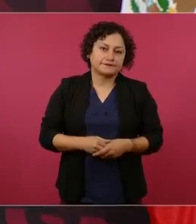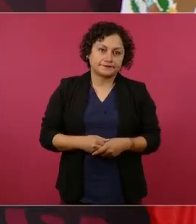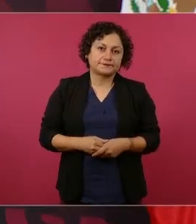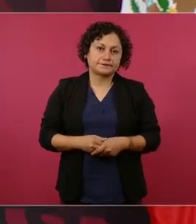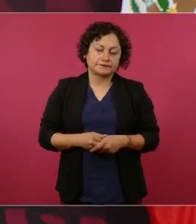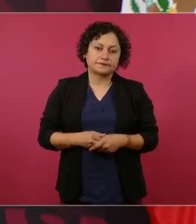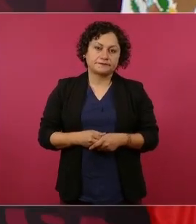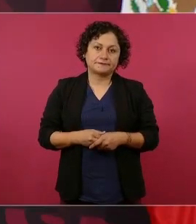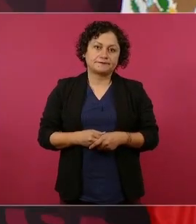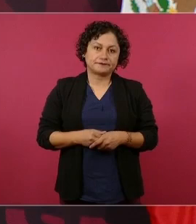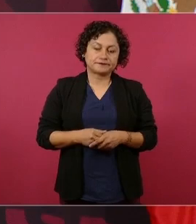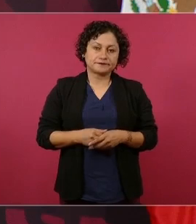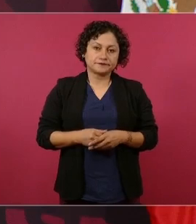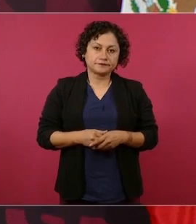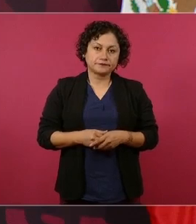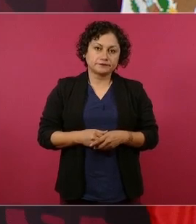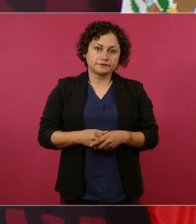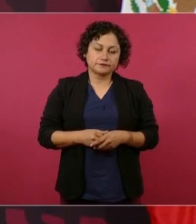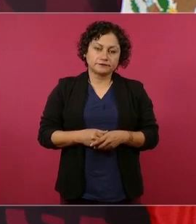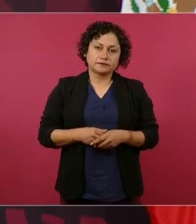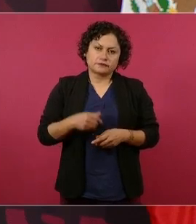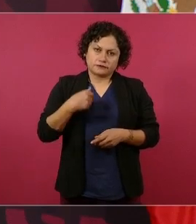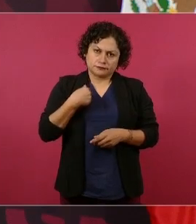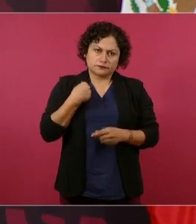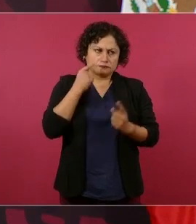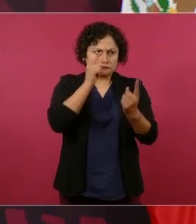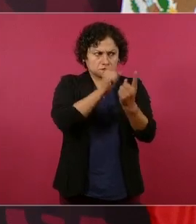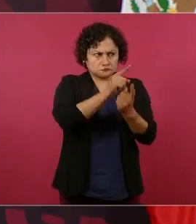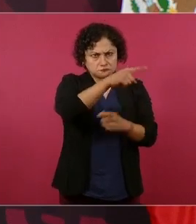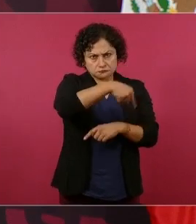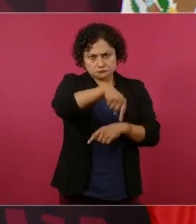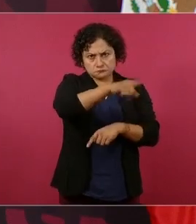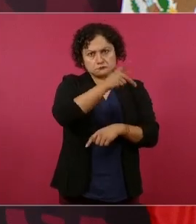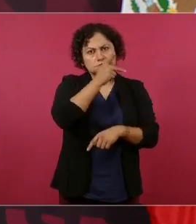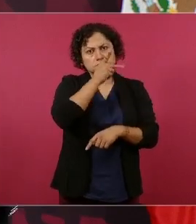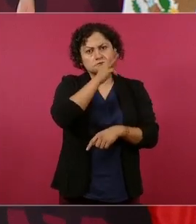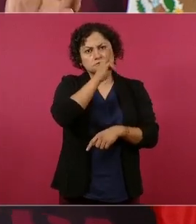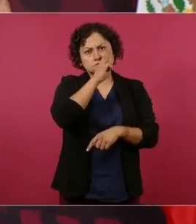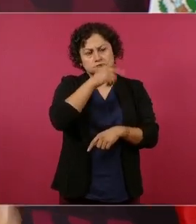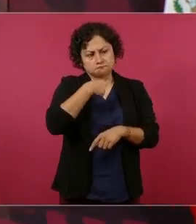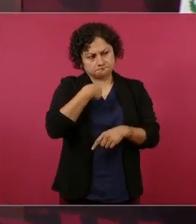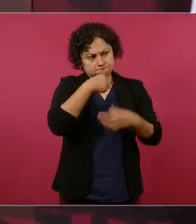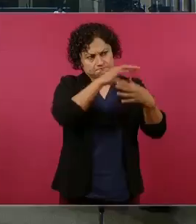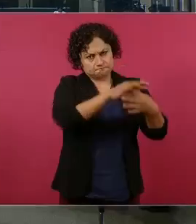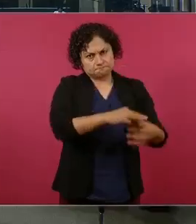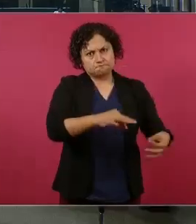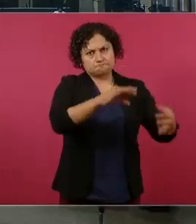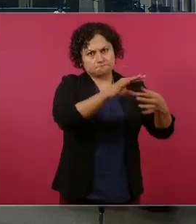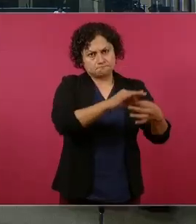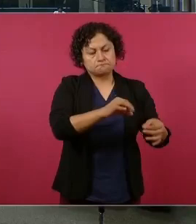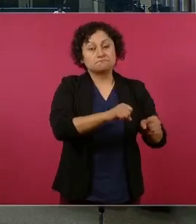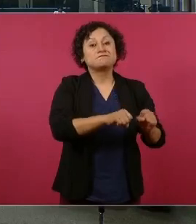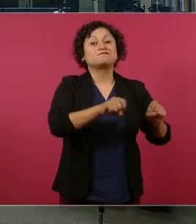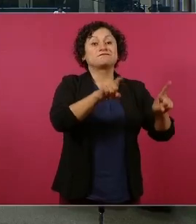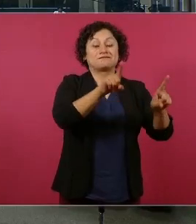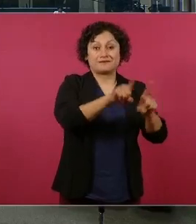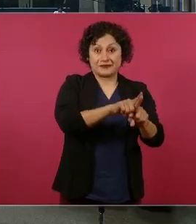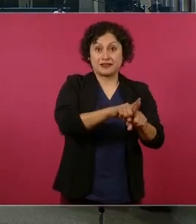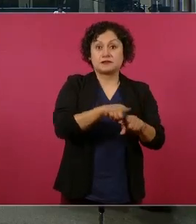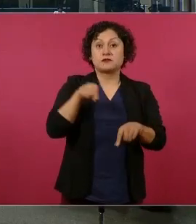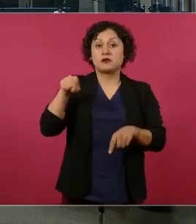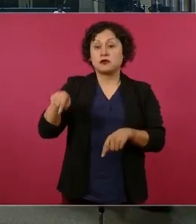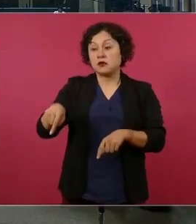si se los dije a los padres y también se lo comentamos a